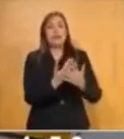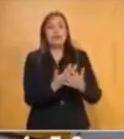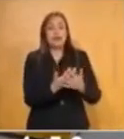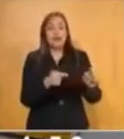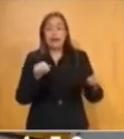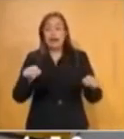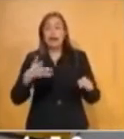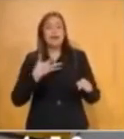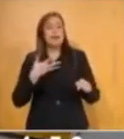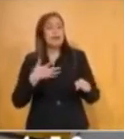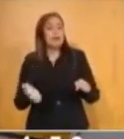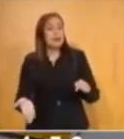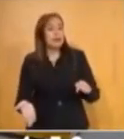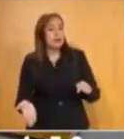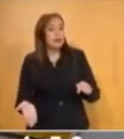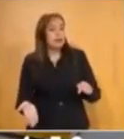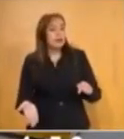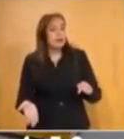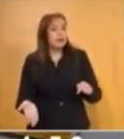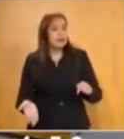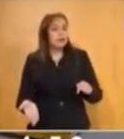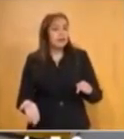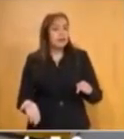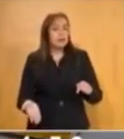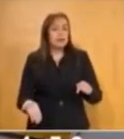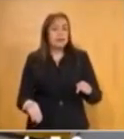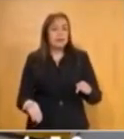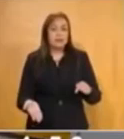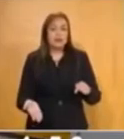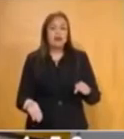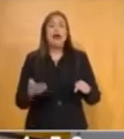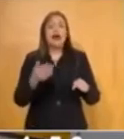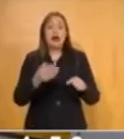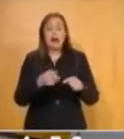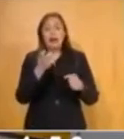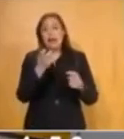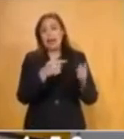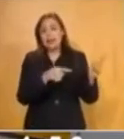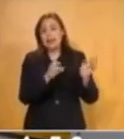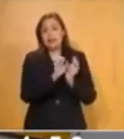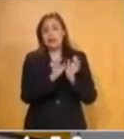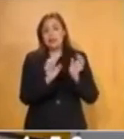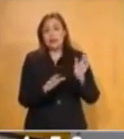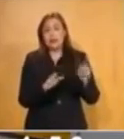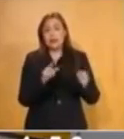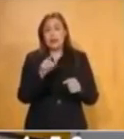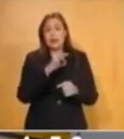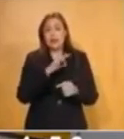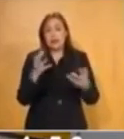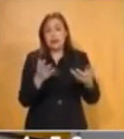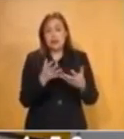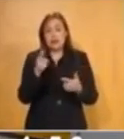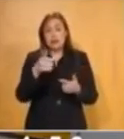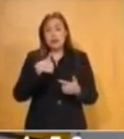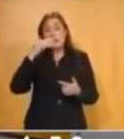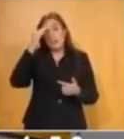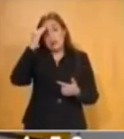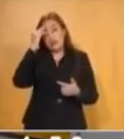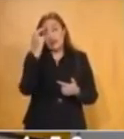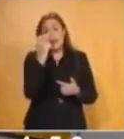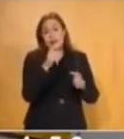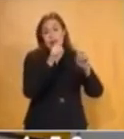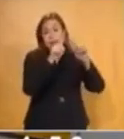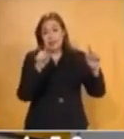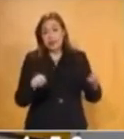are. Now, I want that you take this like an example of what you can do. If you think about this comic